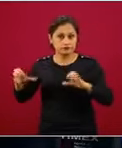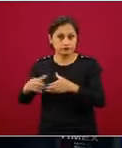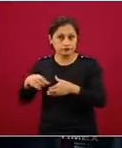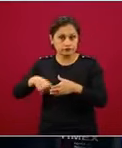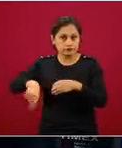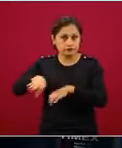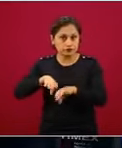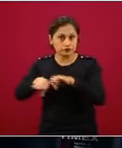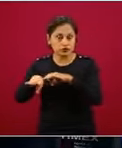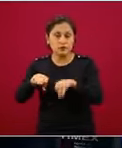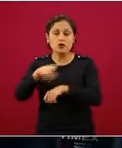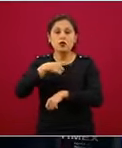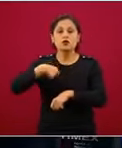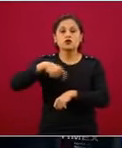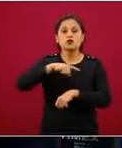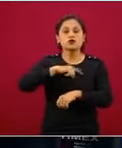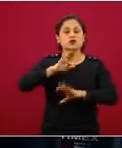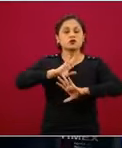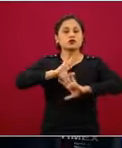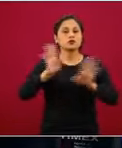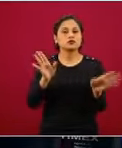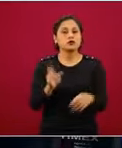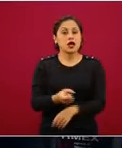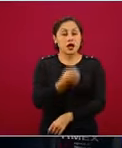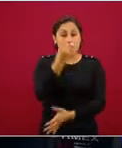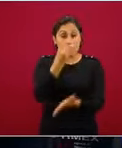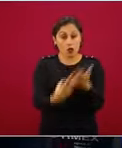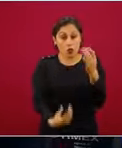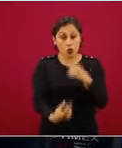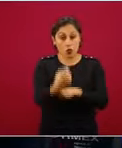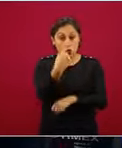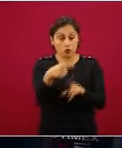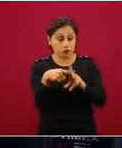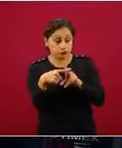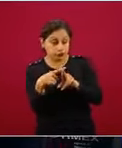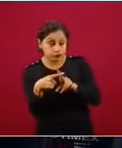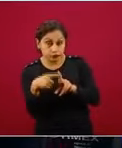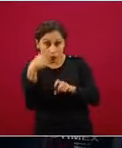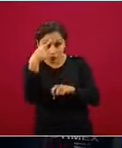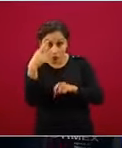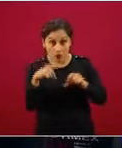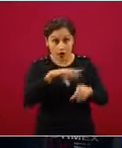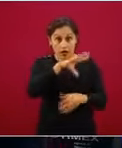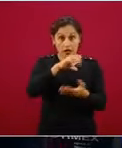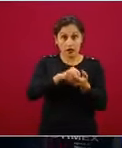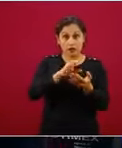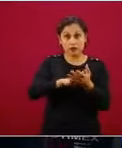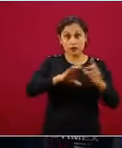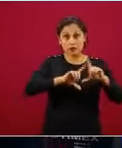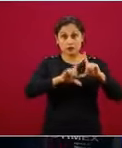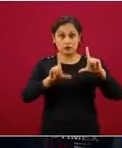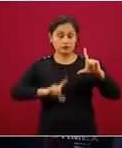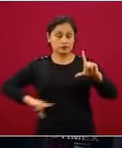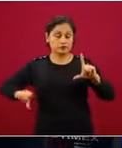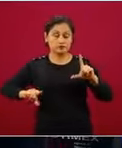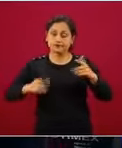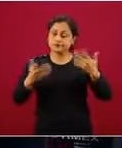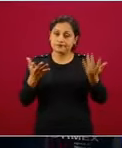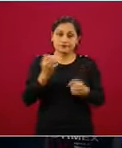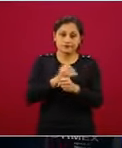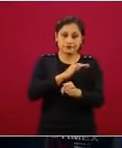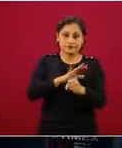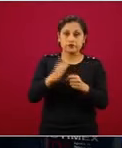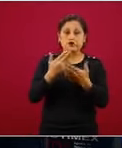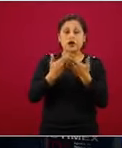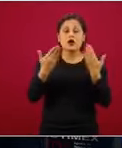desistimos de intentar tener una sola predicción para todo el país y lo que tenemos son predicciones para cada una de las ciudades, tomando las